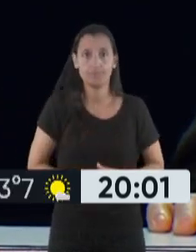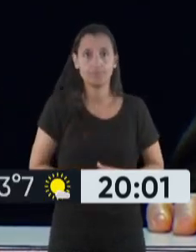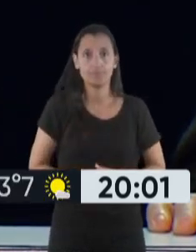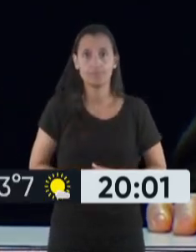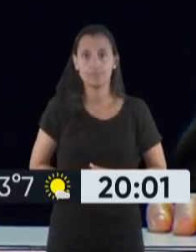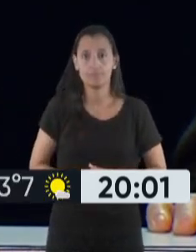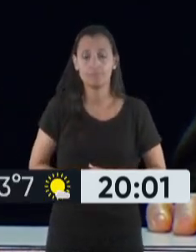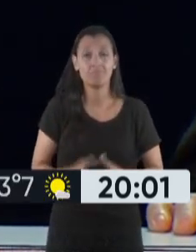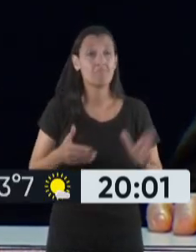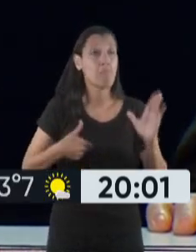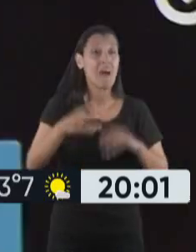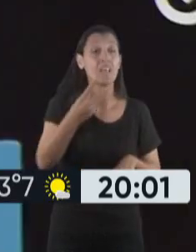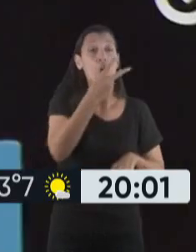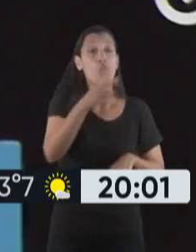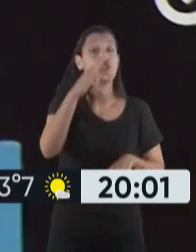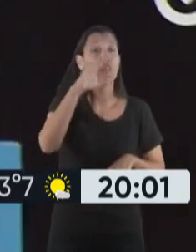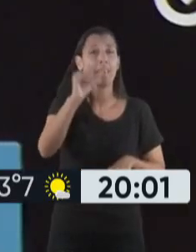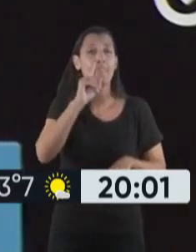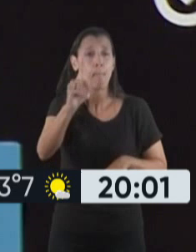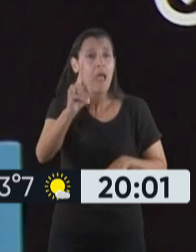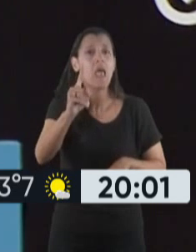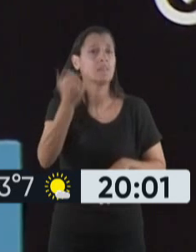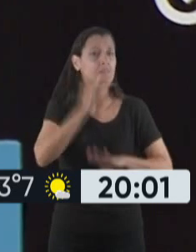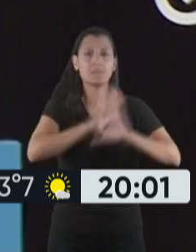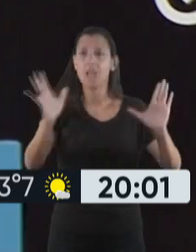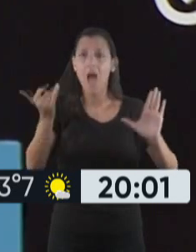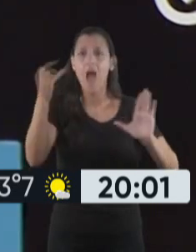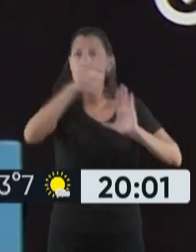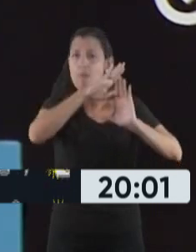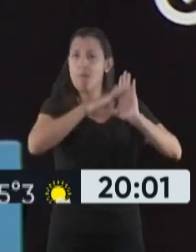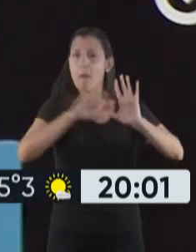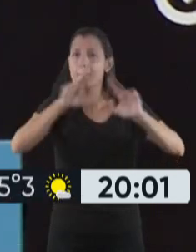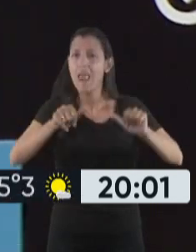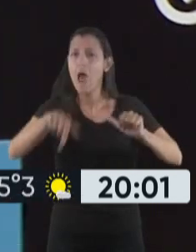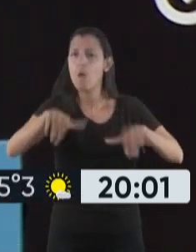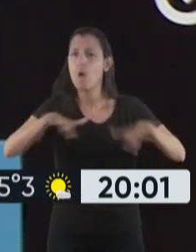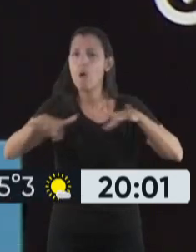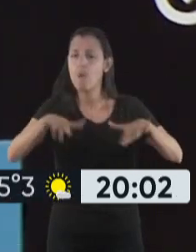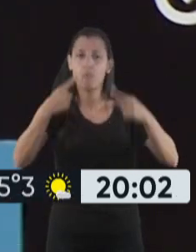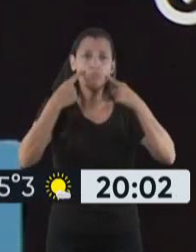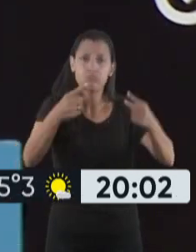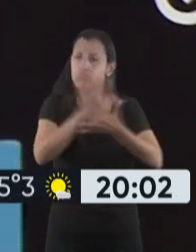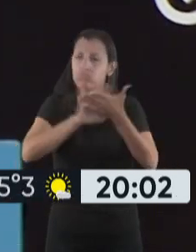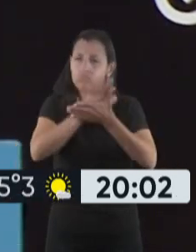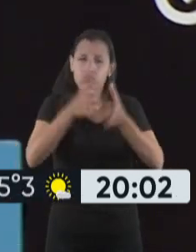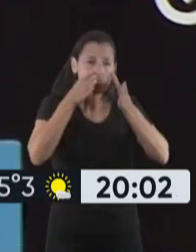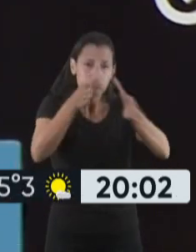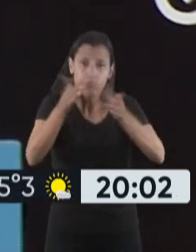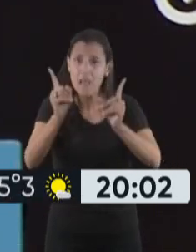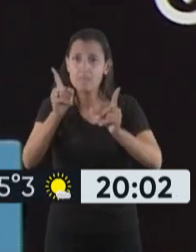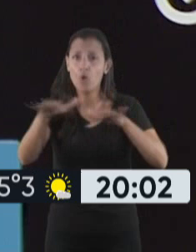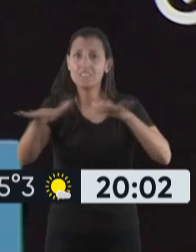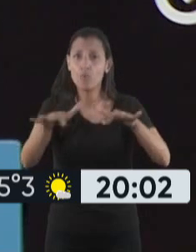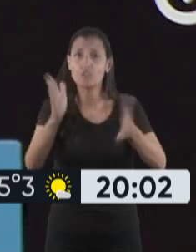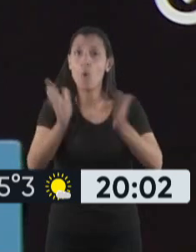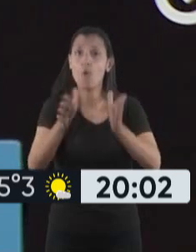Y más de 270.000 creo que eran, que ya tenemos planes en marcha atendiendo esa realidad.